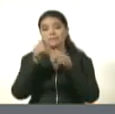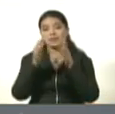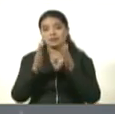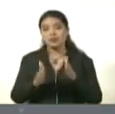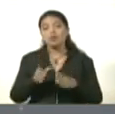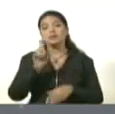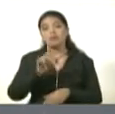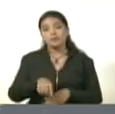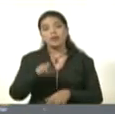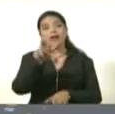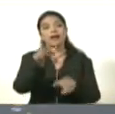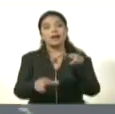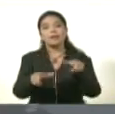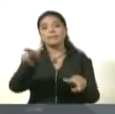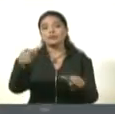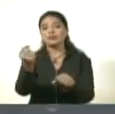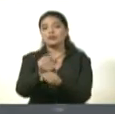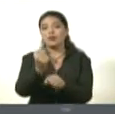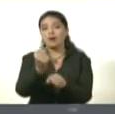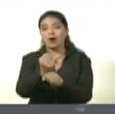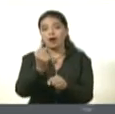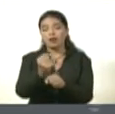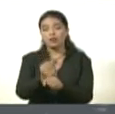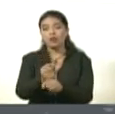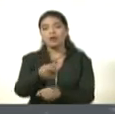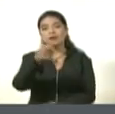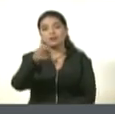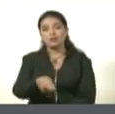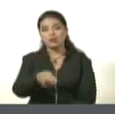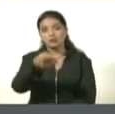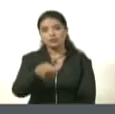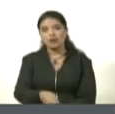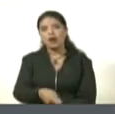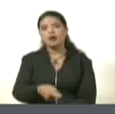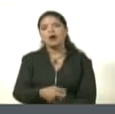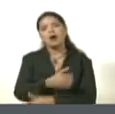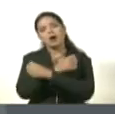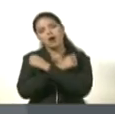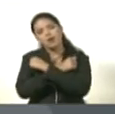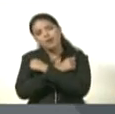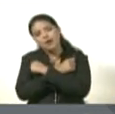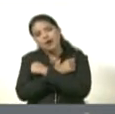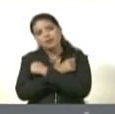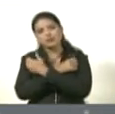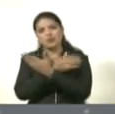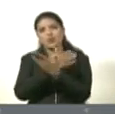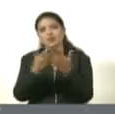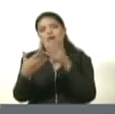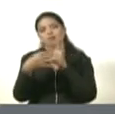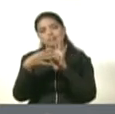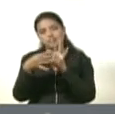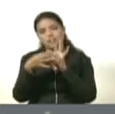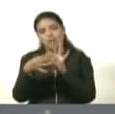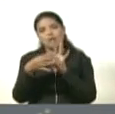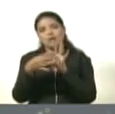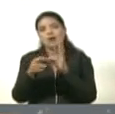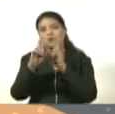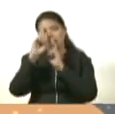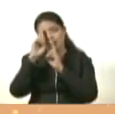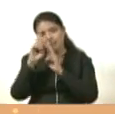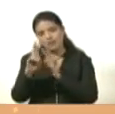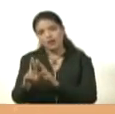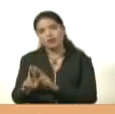al personal de trabajadores del Tribunal Supremo de Justicia, a quienes doy un abrazo solidario, mis